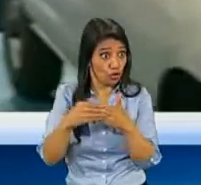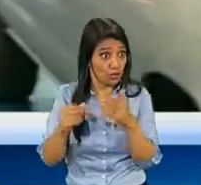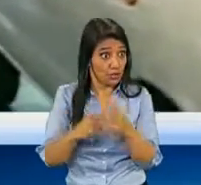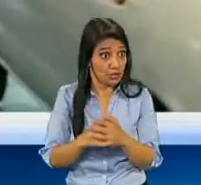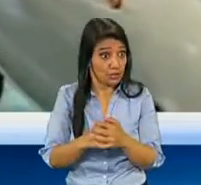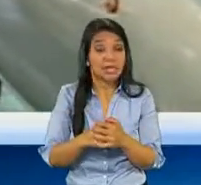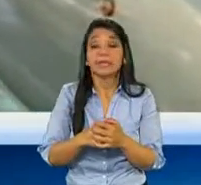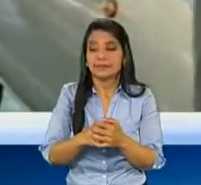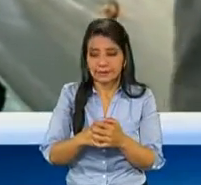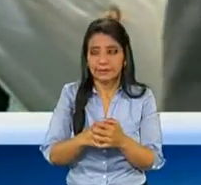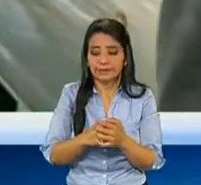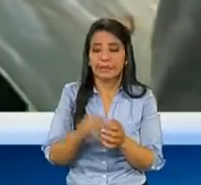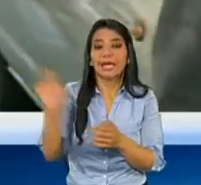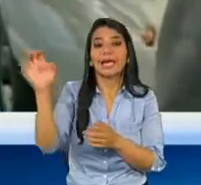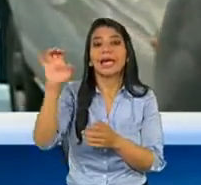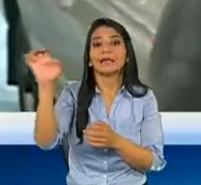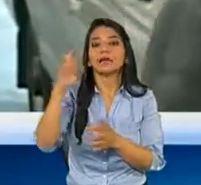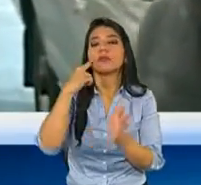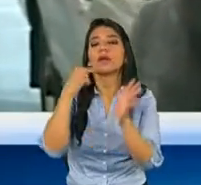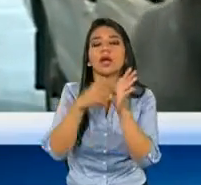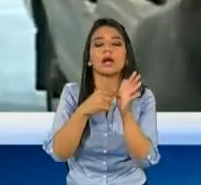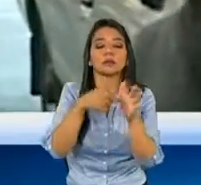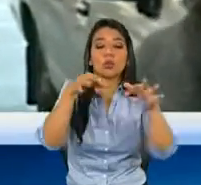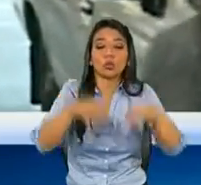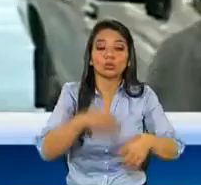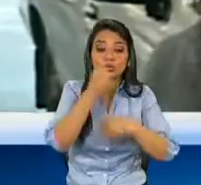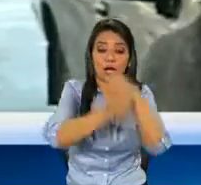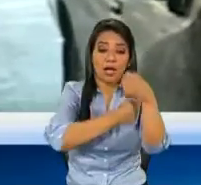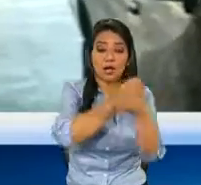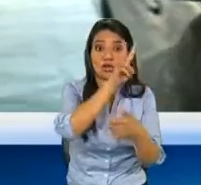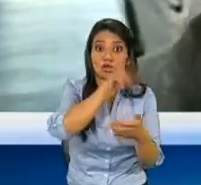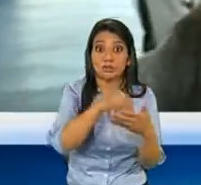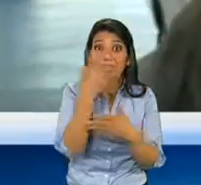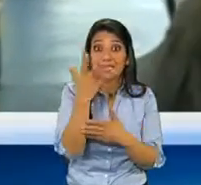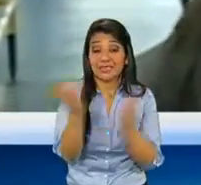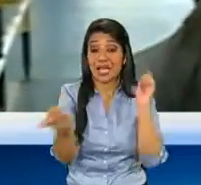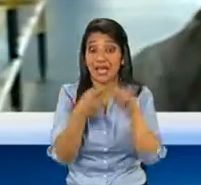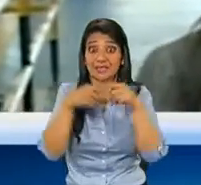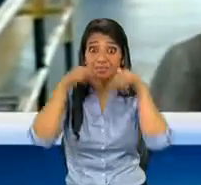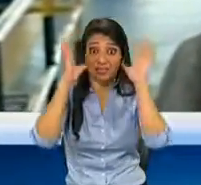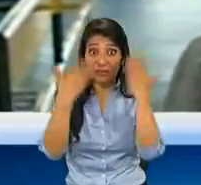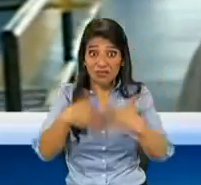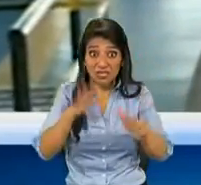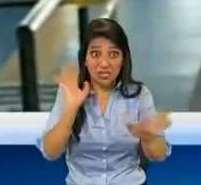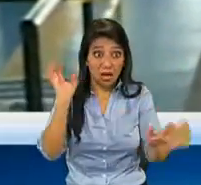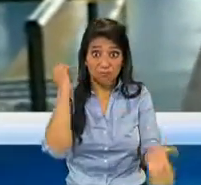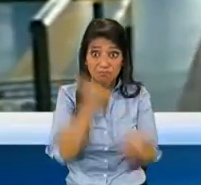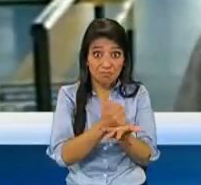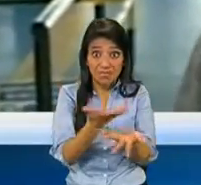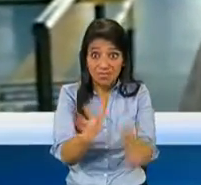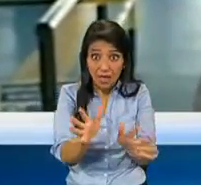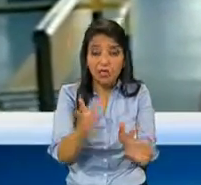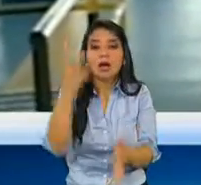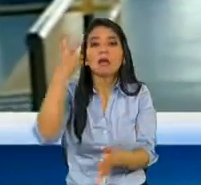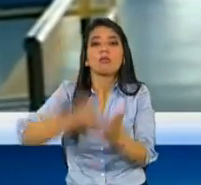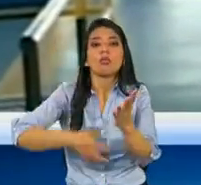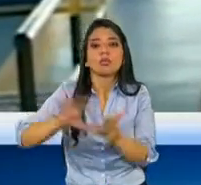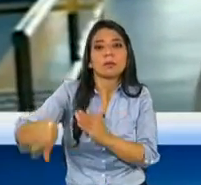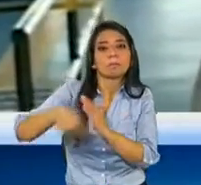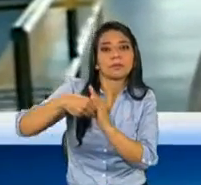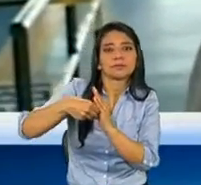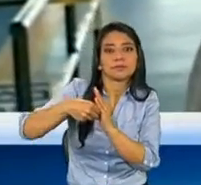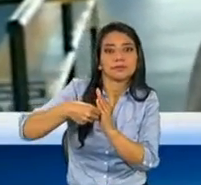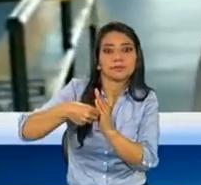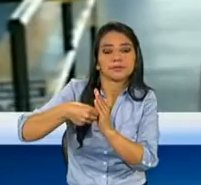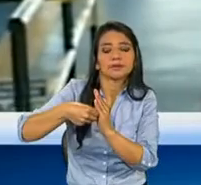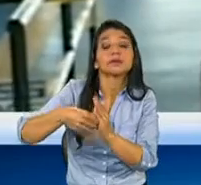del enero lo que sucede si alguna persona no matrícula de este año lo que tendrá es multas adicionales no sólo la multa por calendarización que es mensual sino